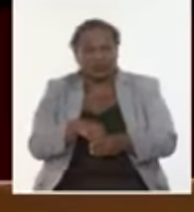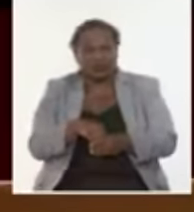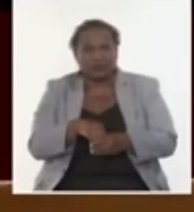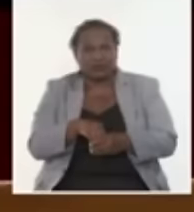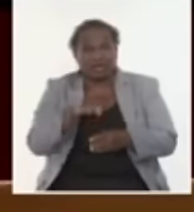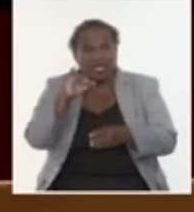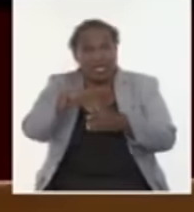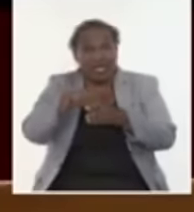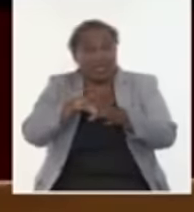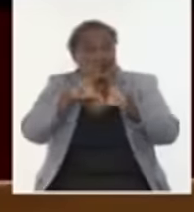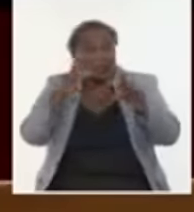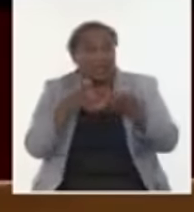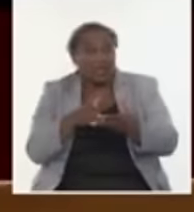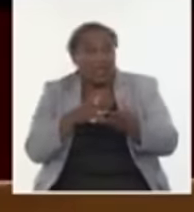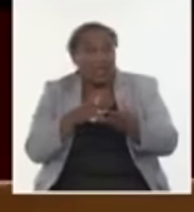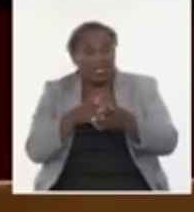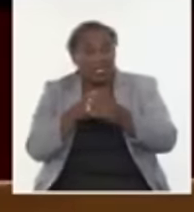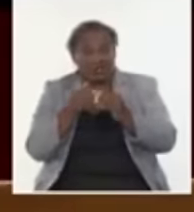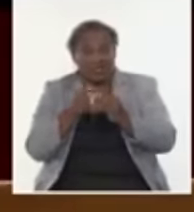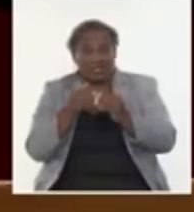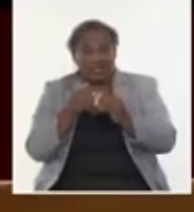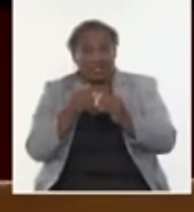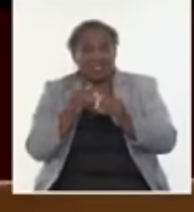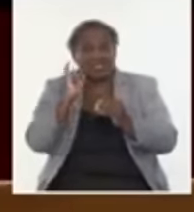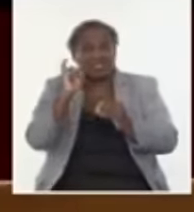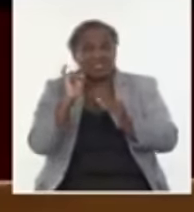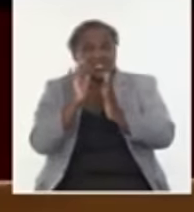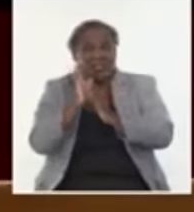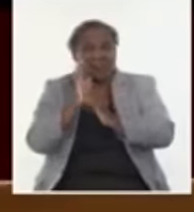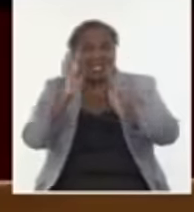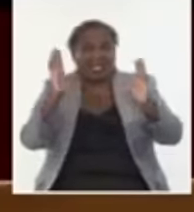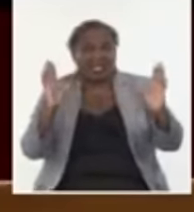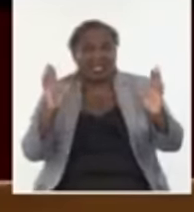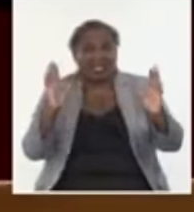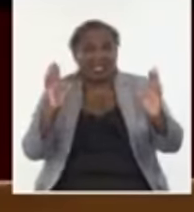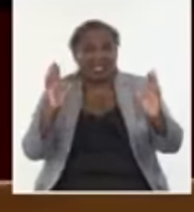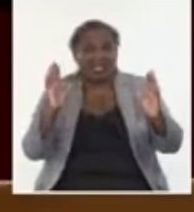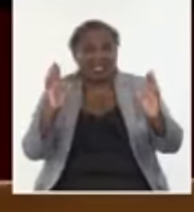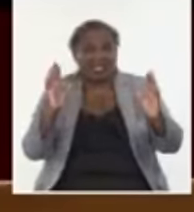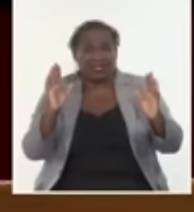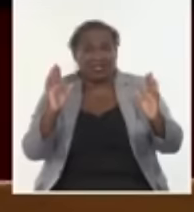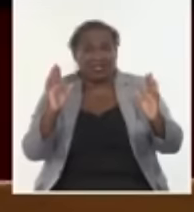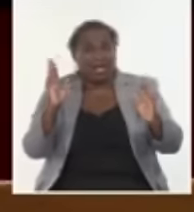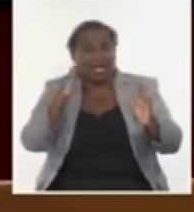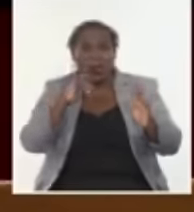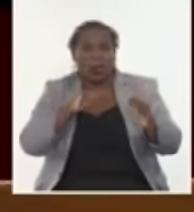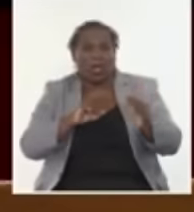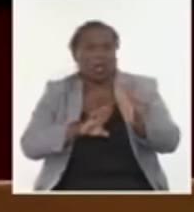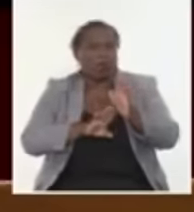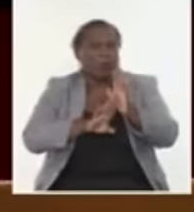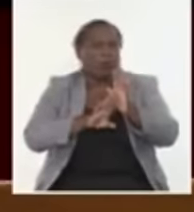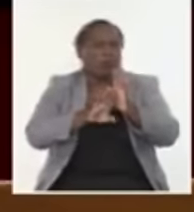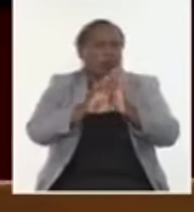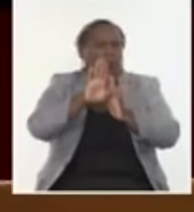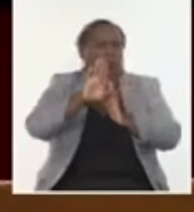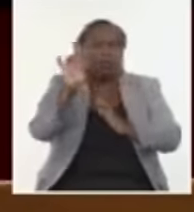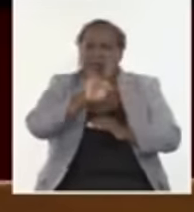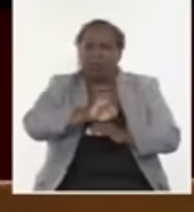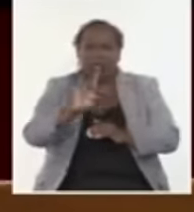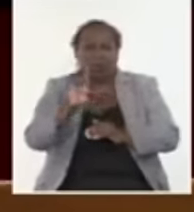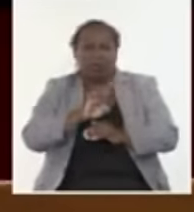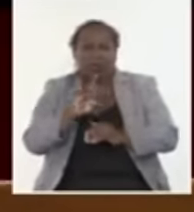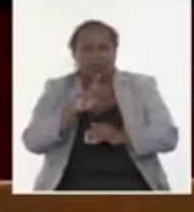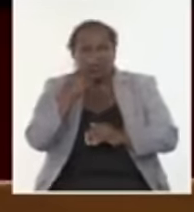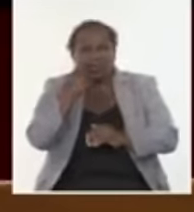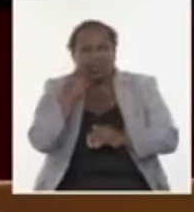totales en divisa. En el semestre, la tendencia a su comportamiento no es favorable. Respecto a lo previsto en el